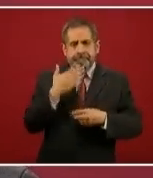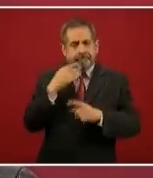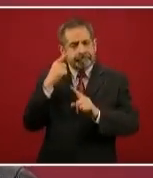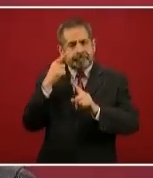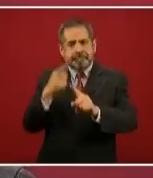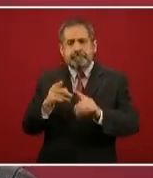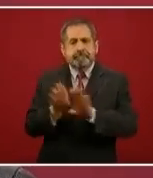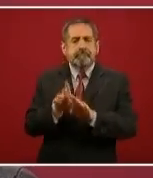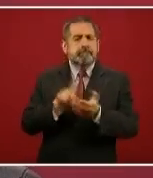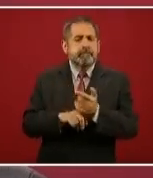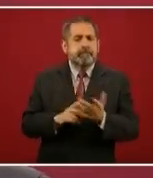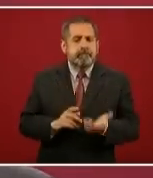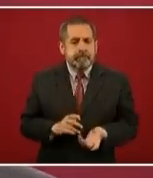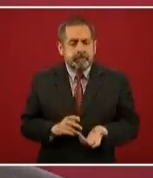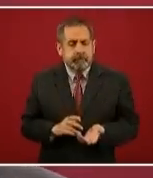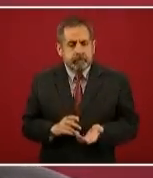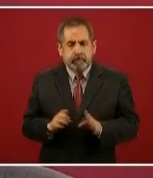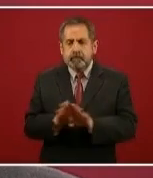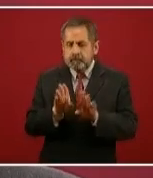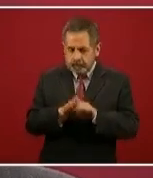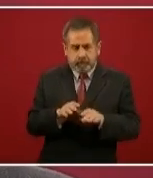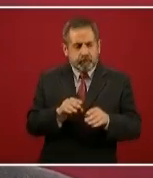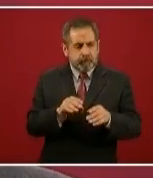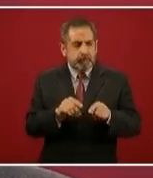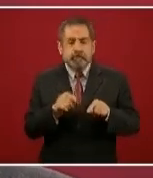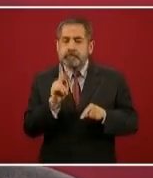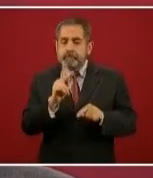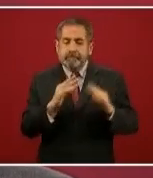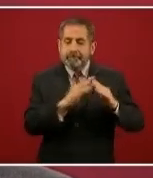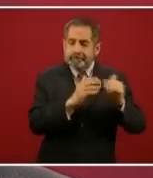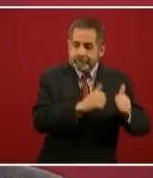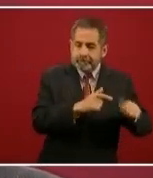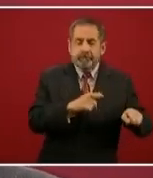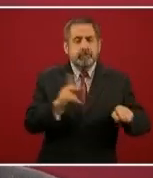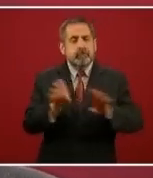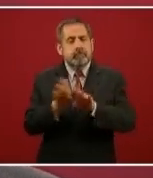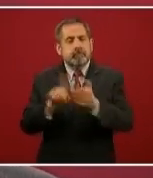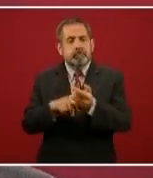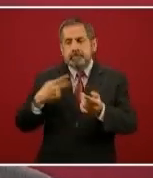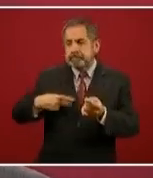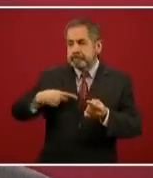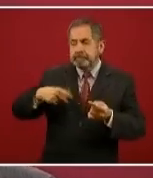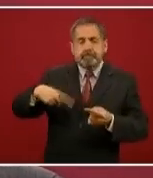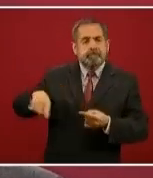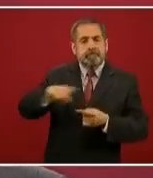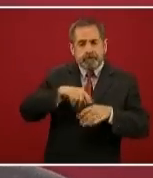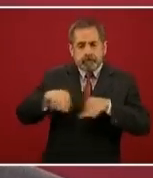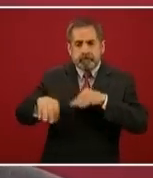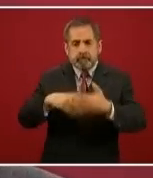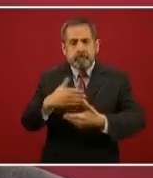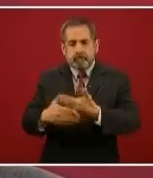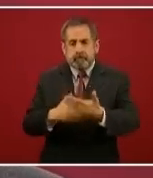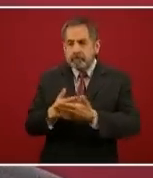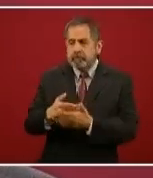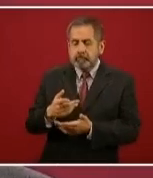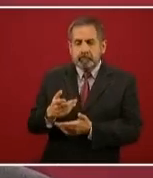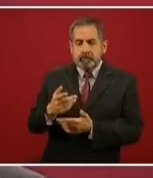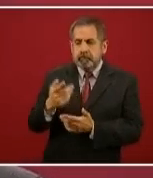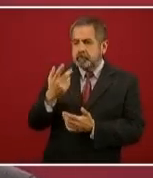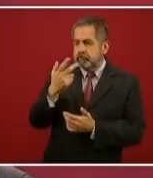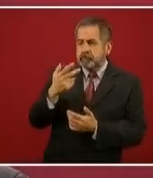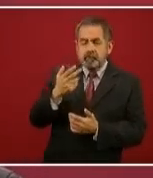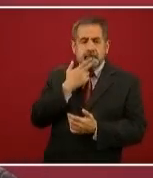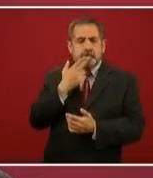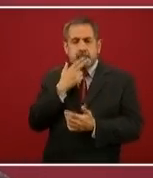misión fundamental de ellas, y además los derechos tanto de los trabajadores y las trabajadoras como de las